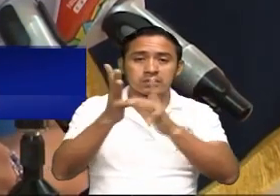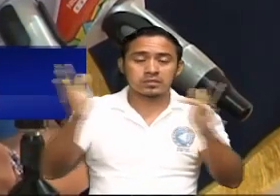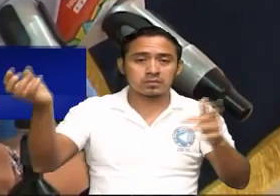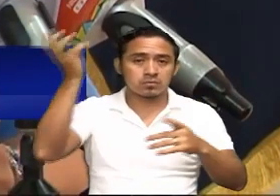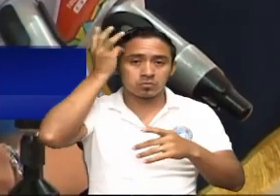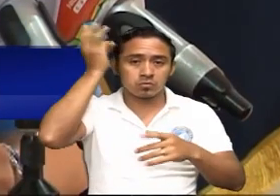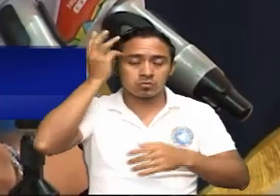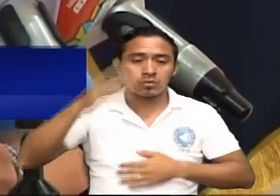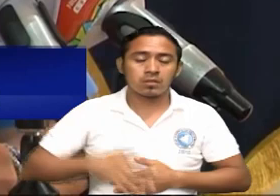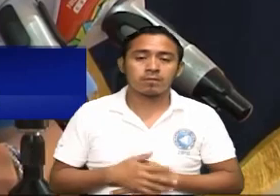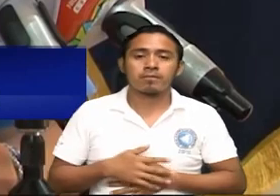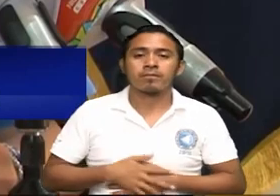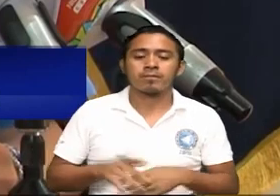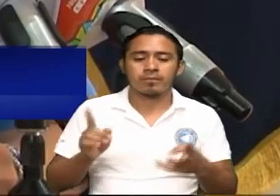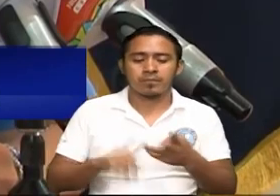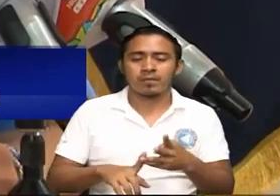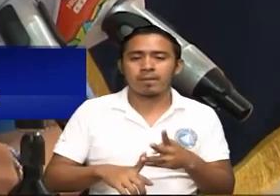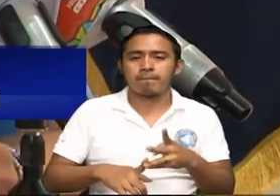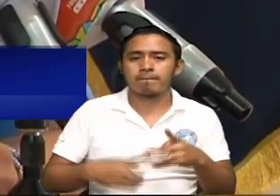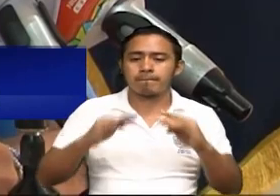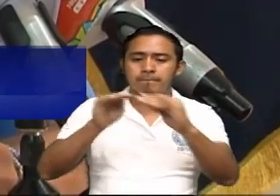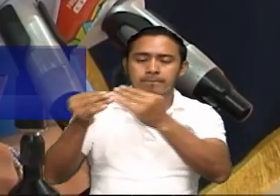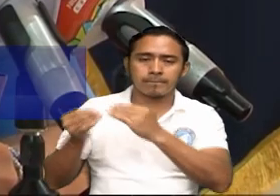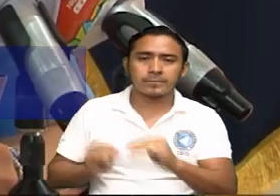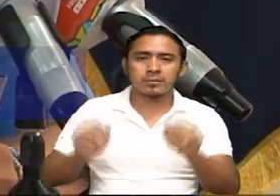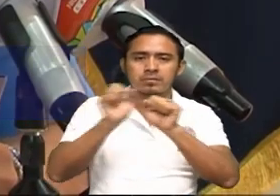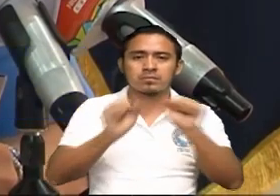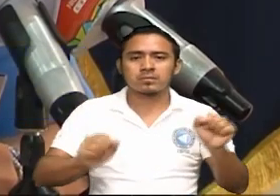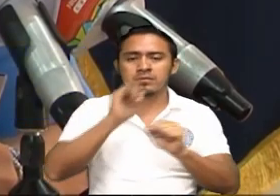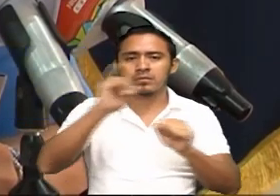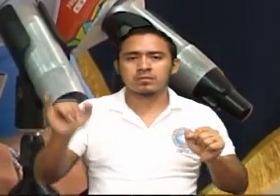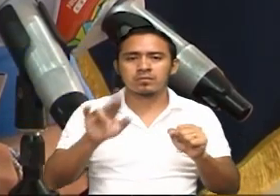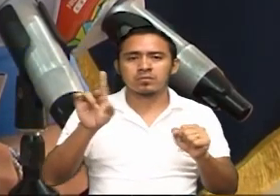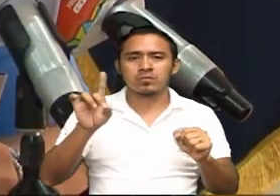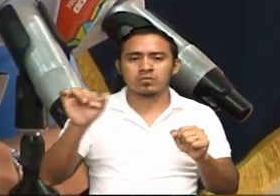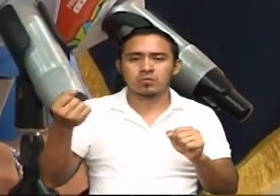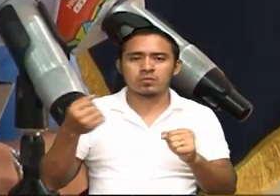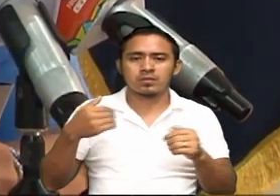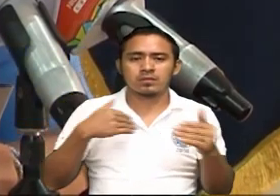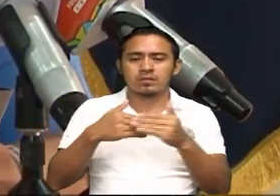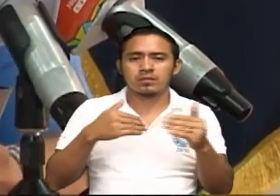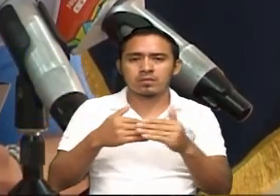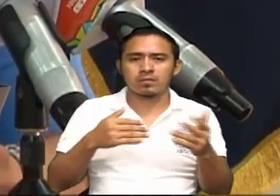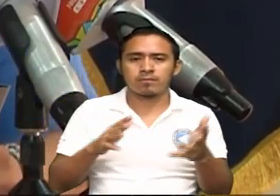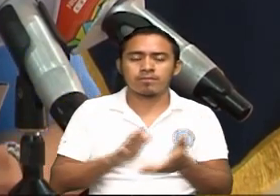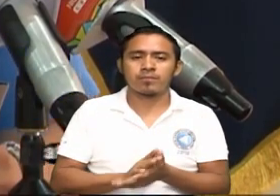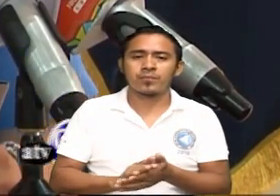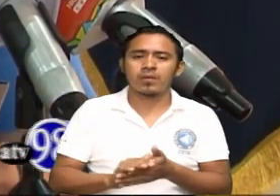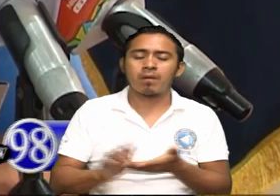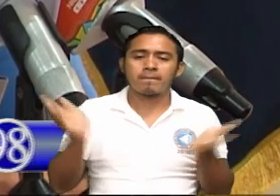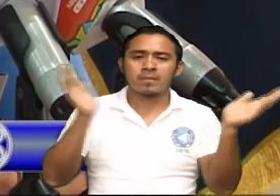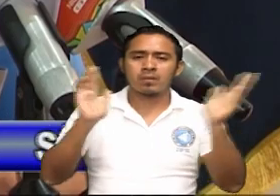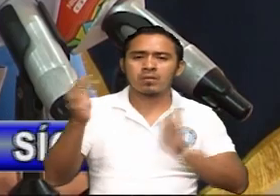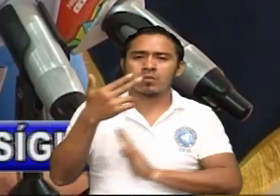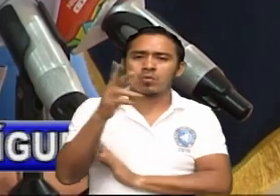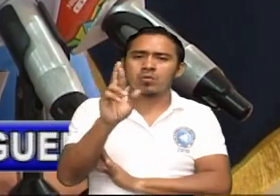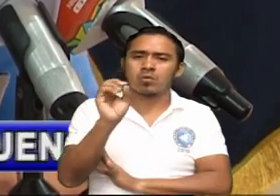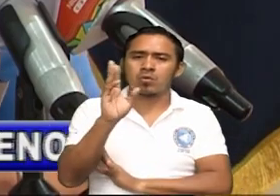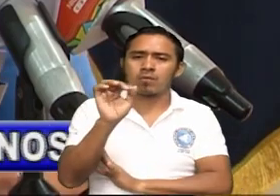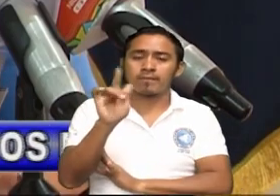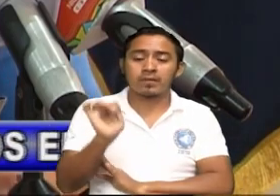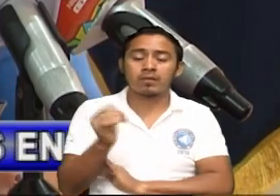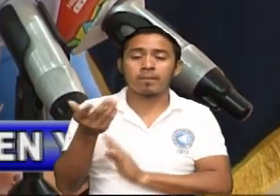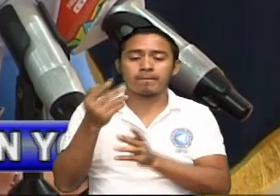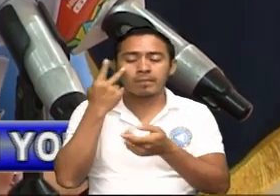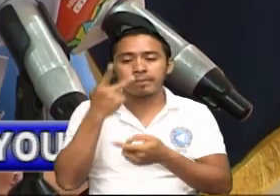Lucio. Barrio San Judas, costado oeste, Mercado Roberto de Chón, Vela del